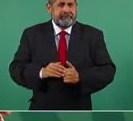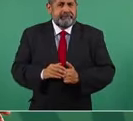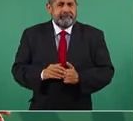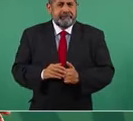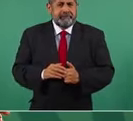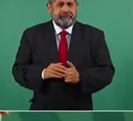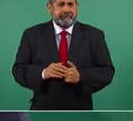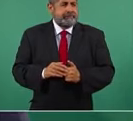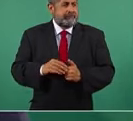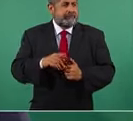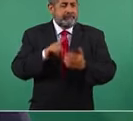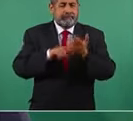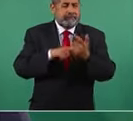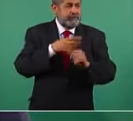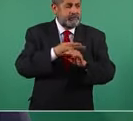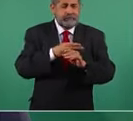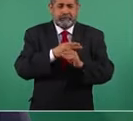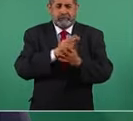extrema